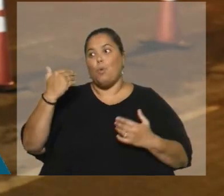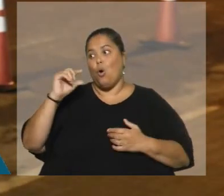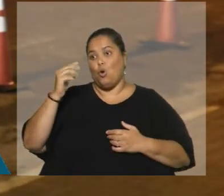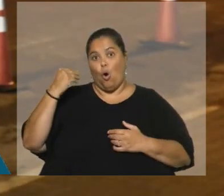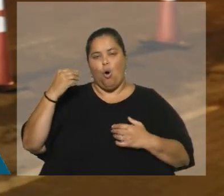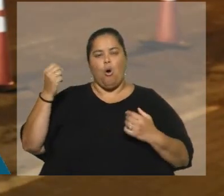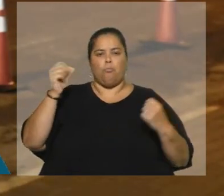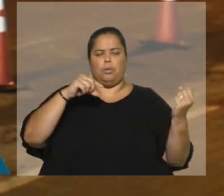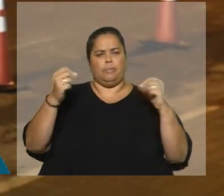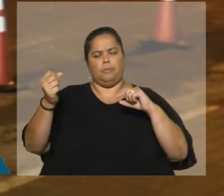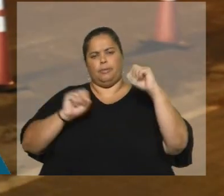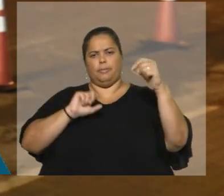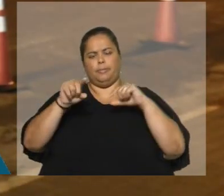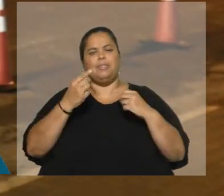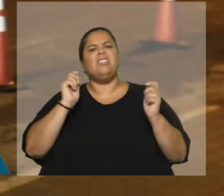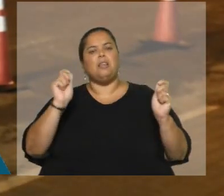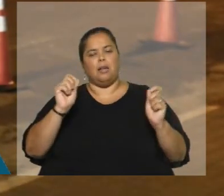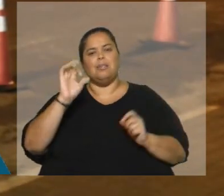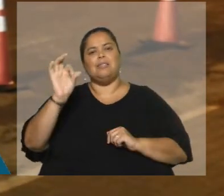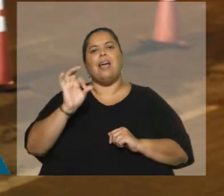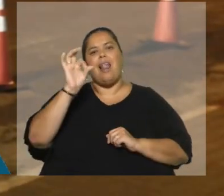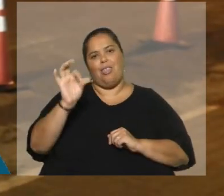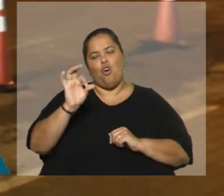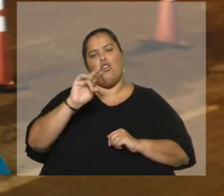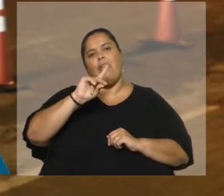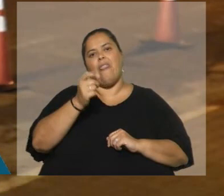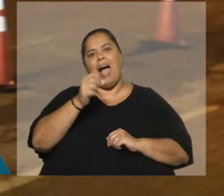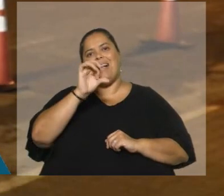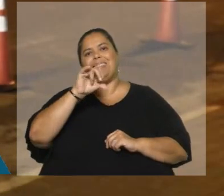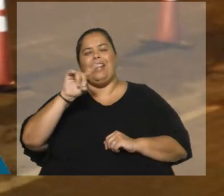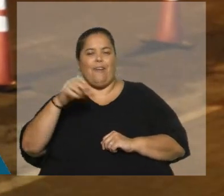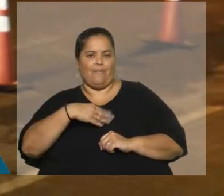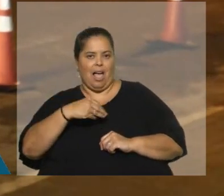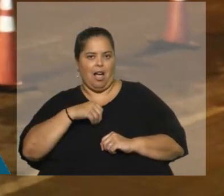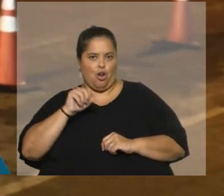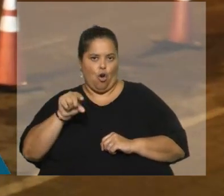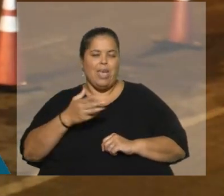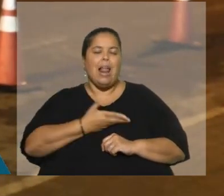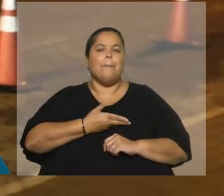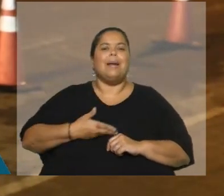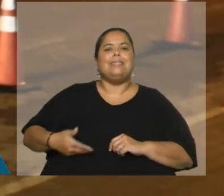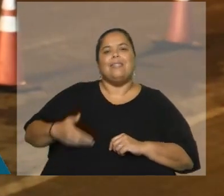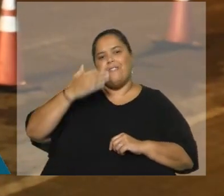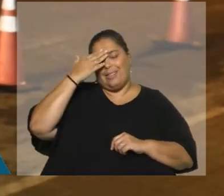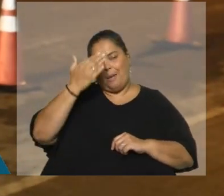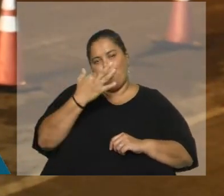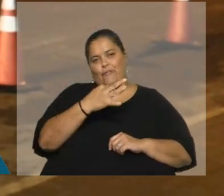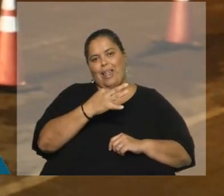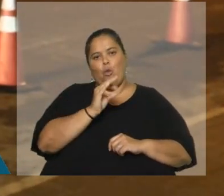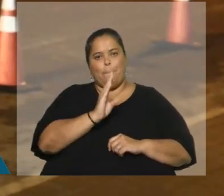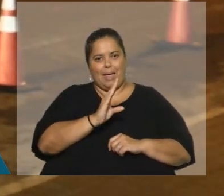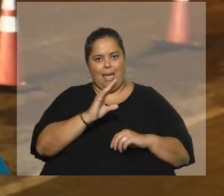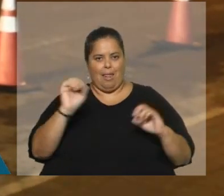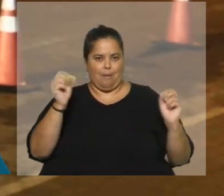estas últimas horas entre el senador Sebastián da Silva, del Partido Nacional, y el presidente del Frente Amplio, Fernando